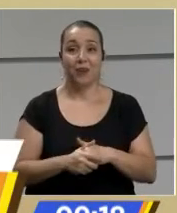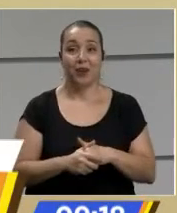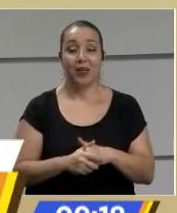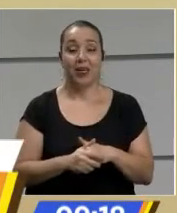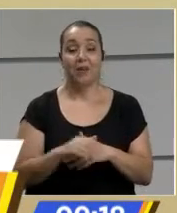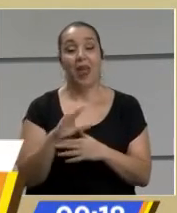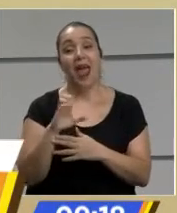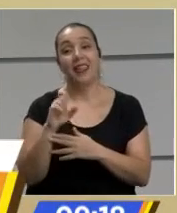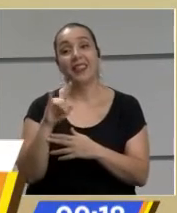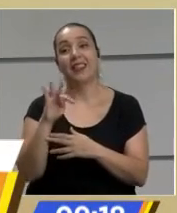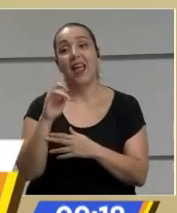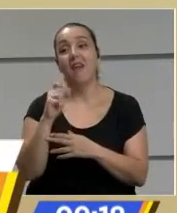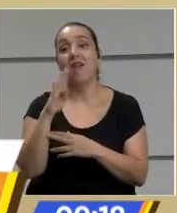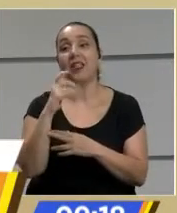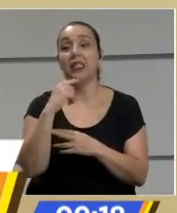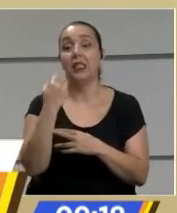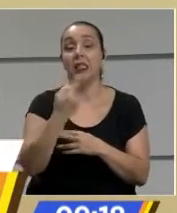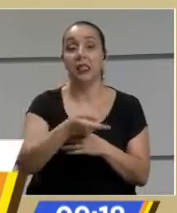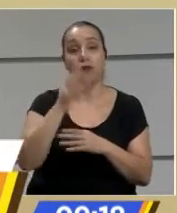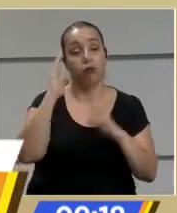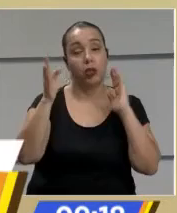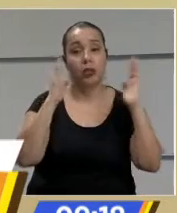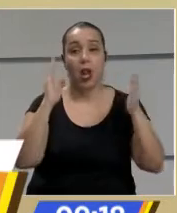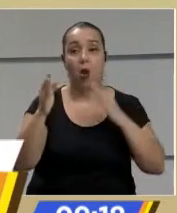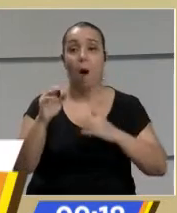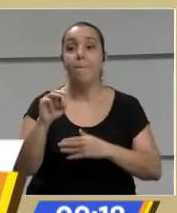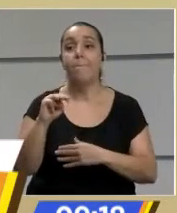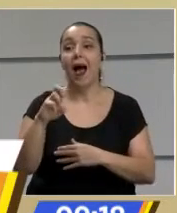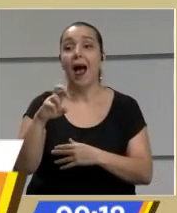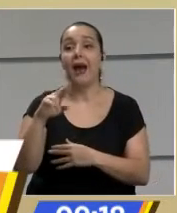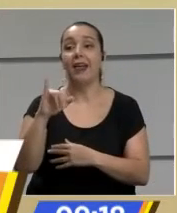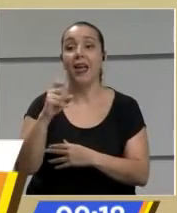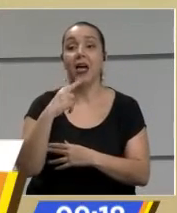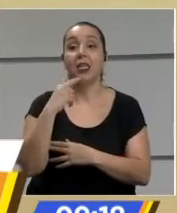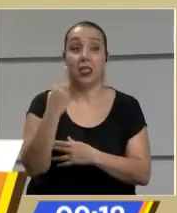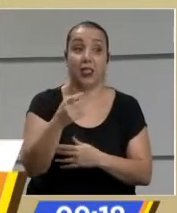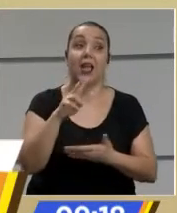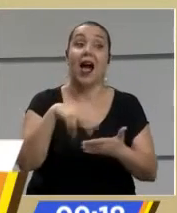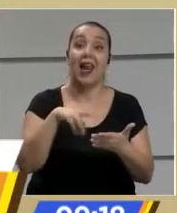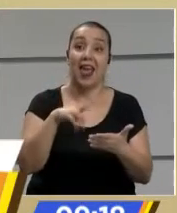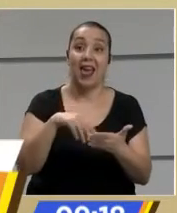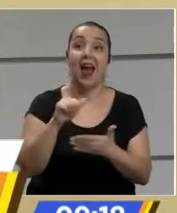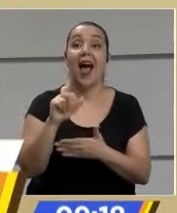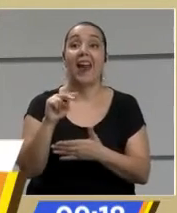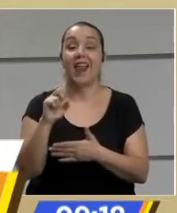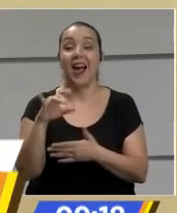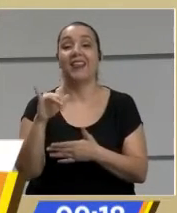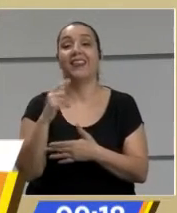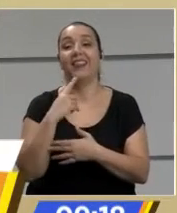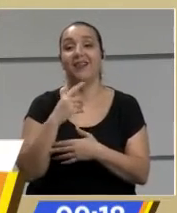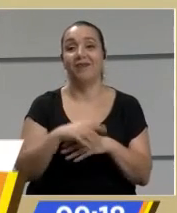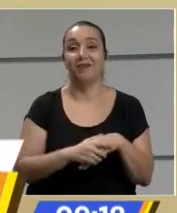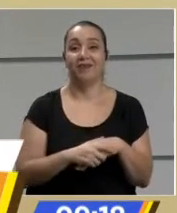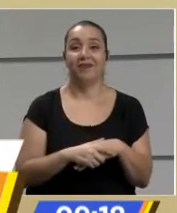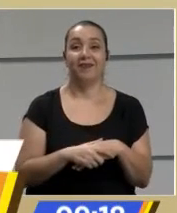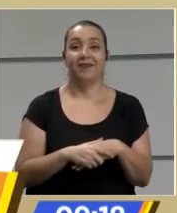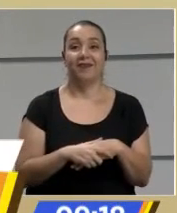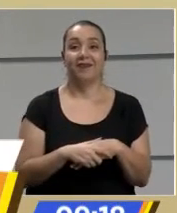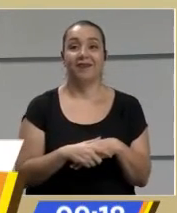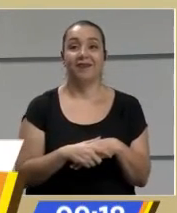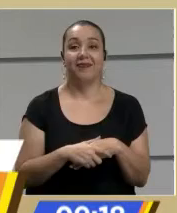Dice Esteban Angulo, saludos. María Montero, tengo tarea, leer a Nancy. ¡Ay, excelente, por